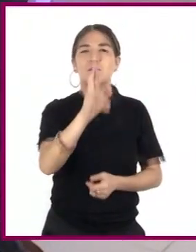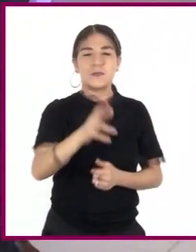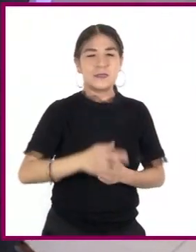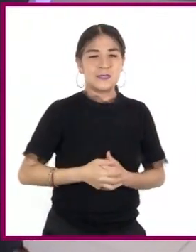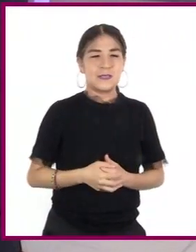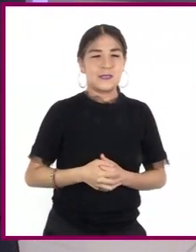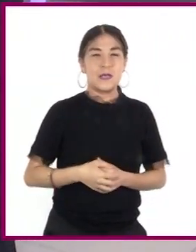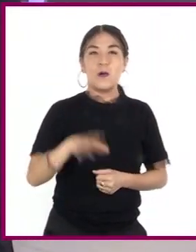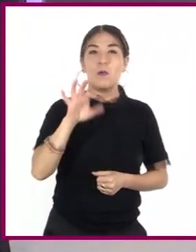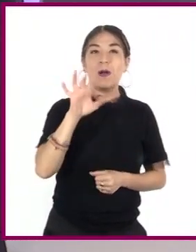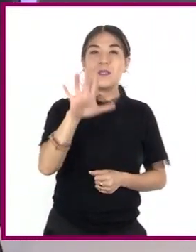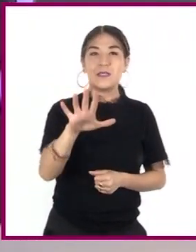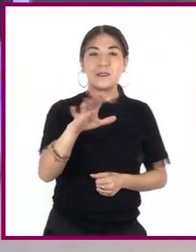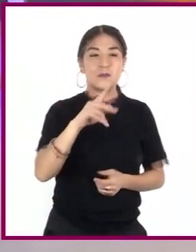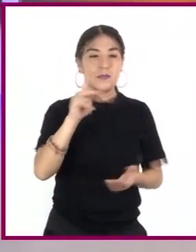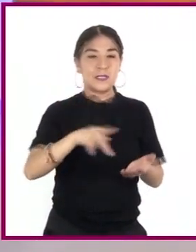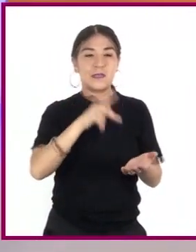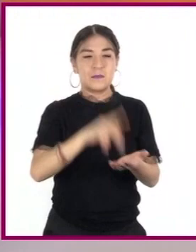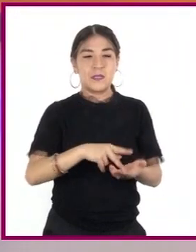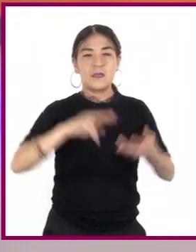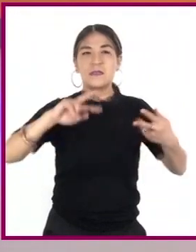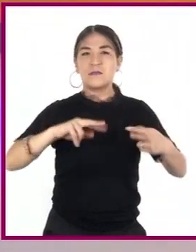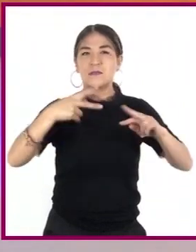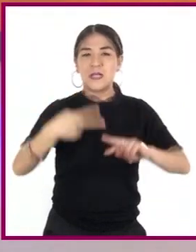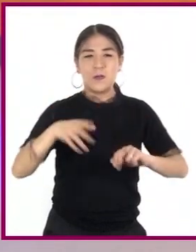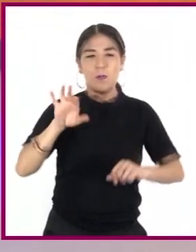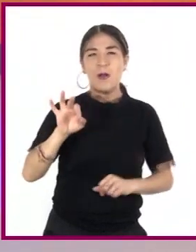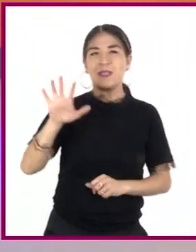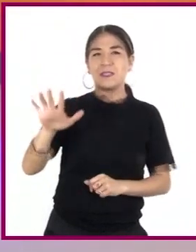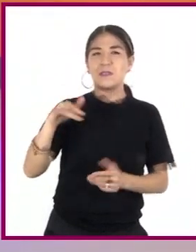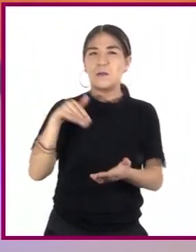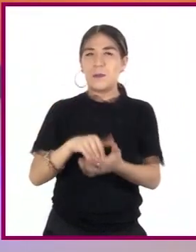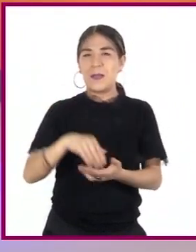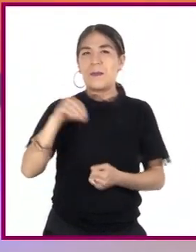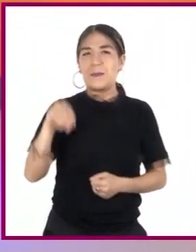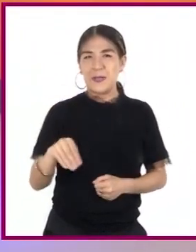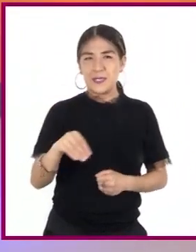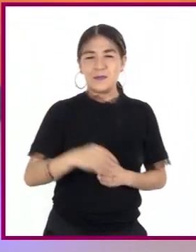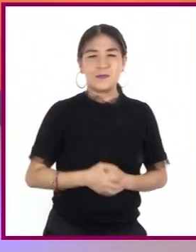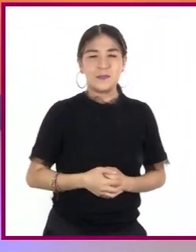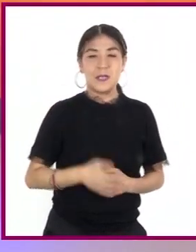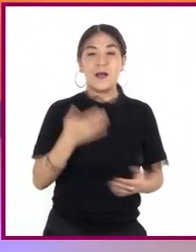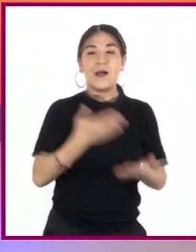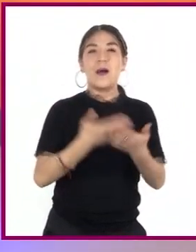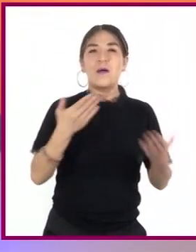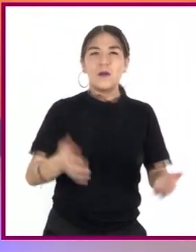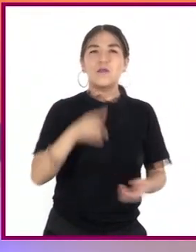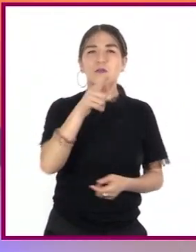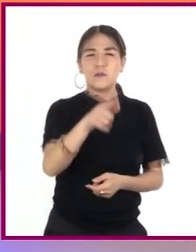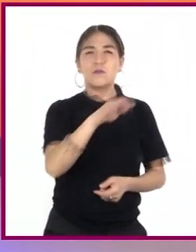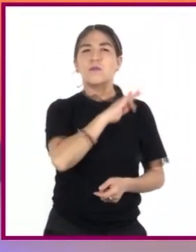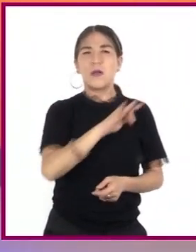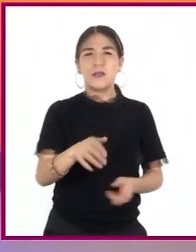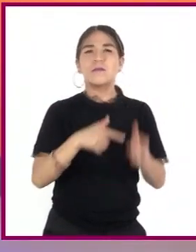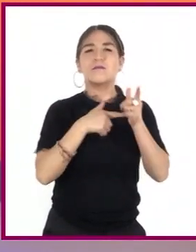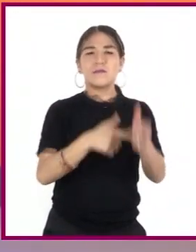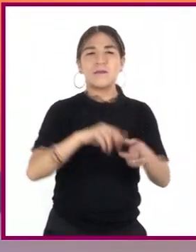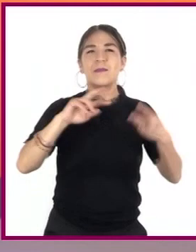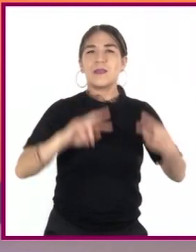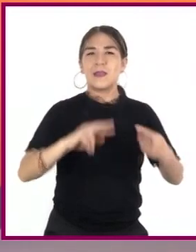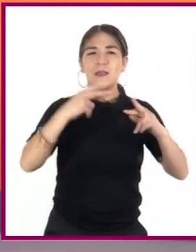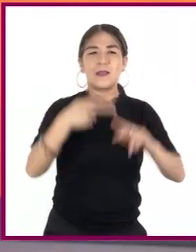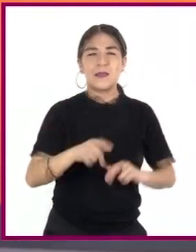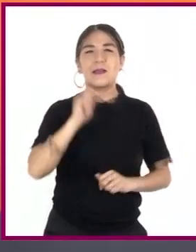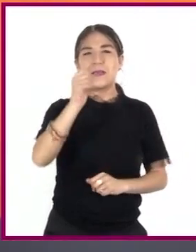En 45 kilómetros hay 45,000 metros. Ahora podemos continuar con la